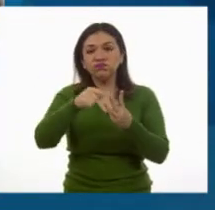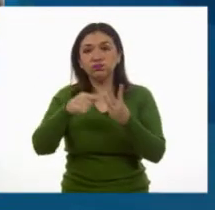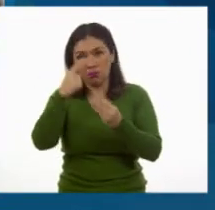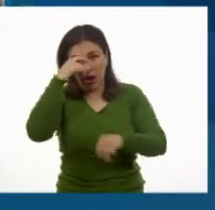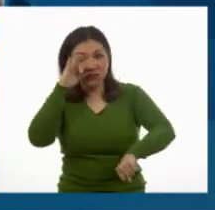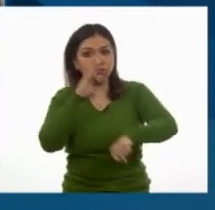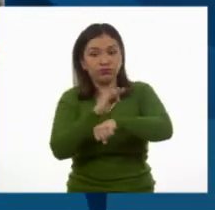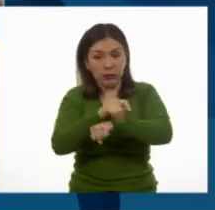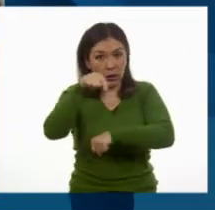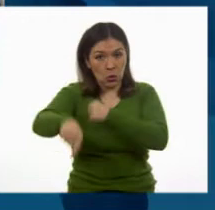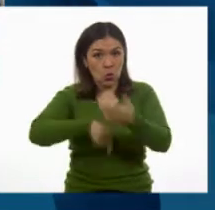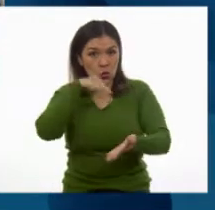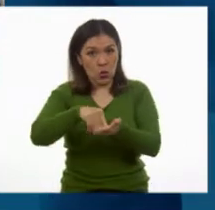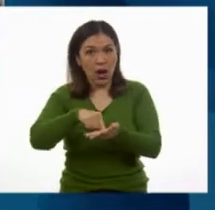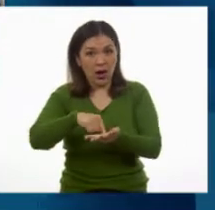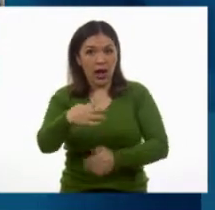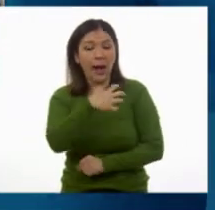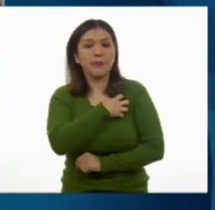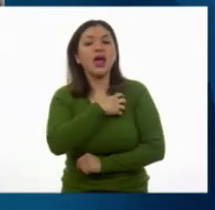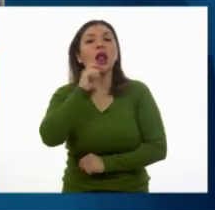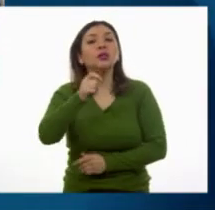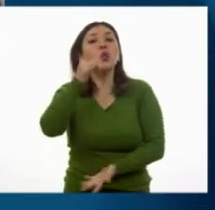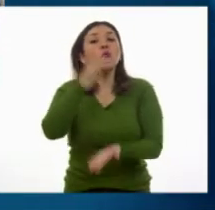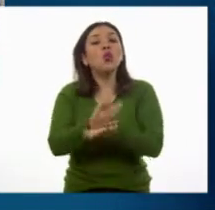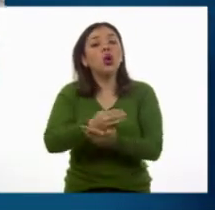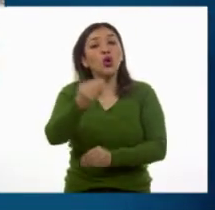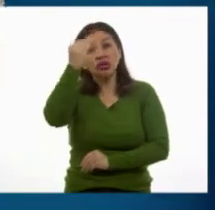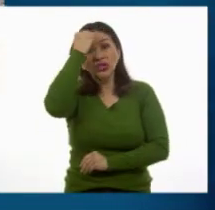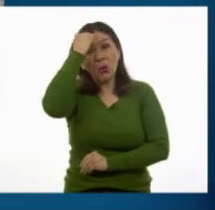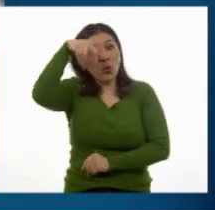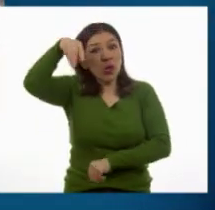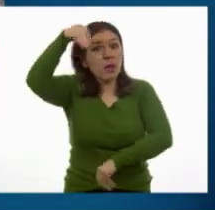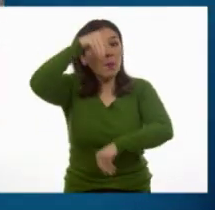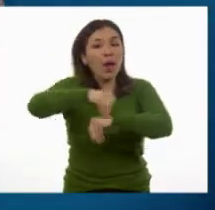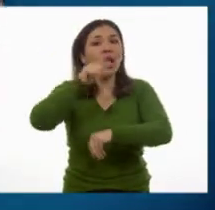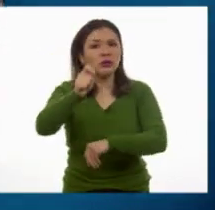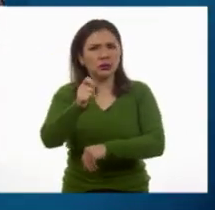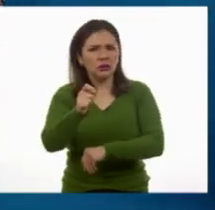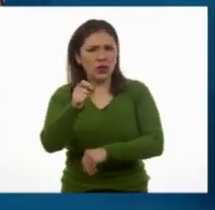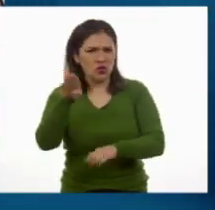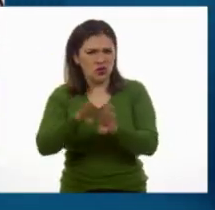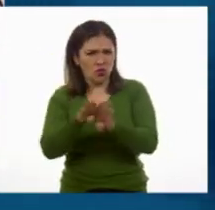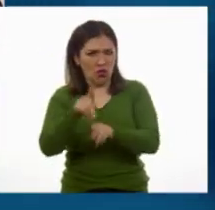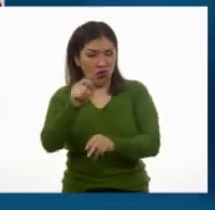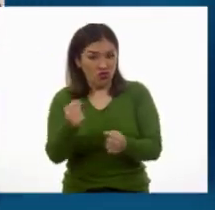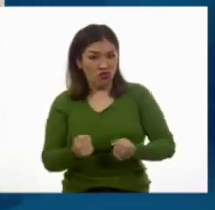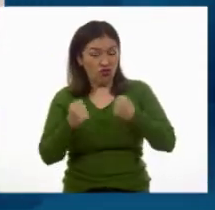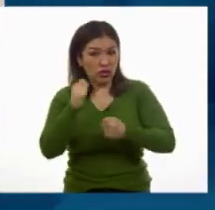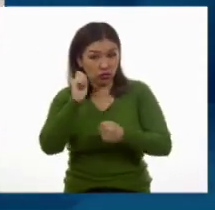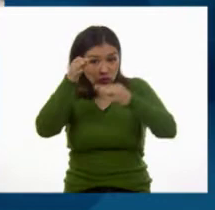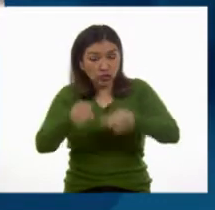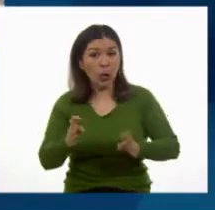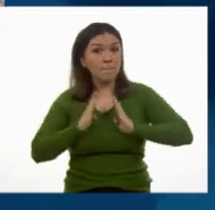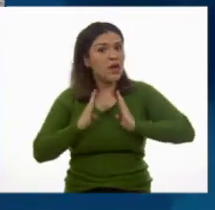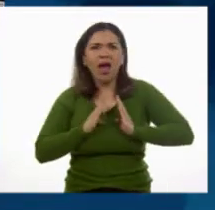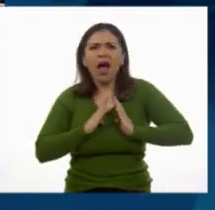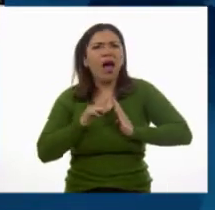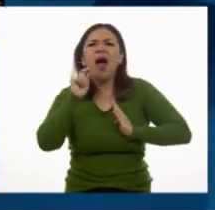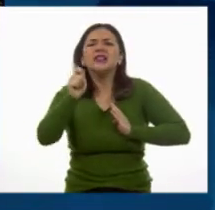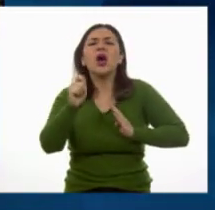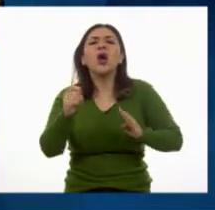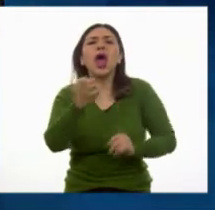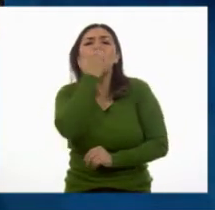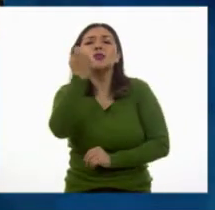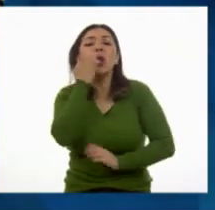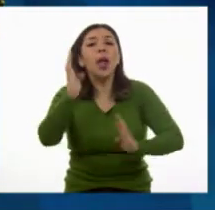la capital, quedando solamente el castillo de Chapultepec, que no era una fortaleza militar, sino sede del